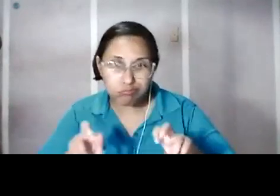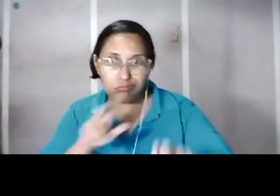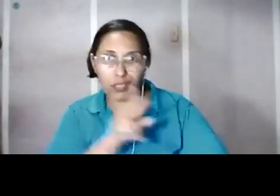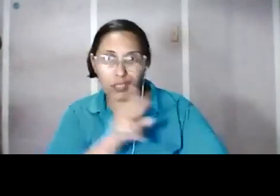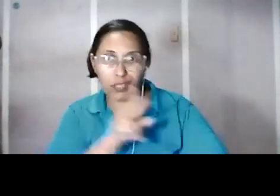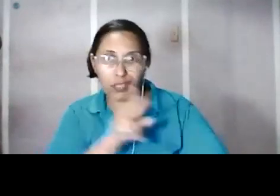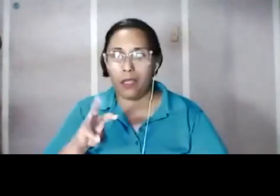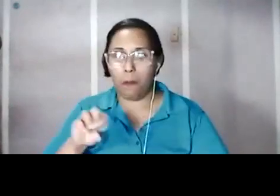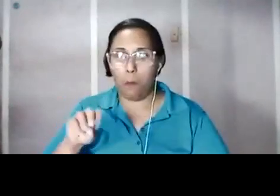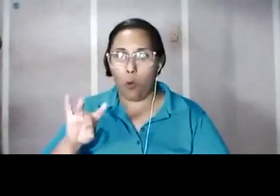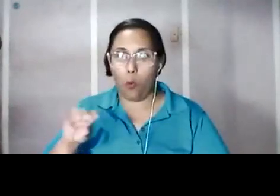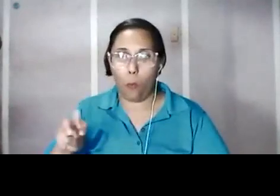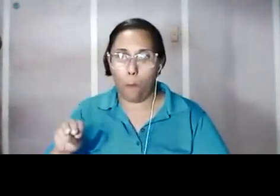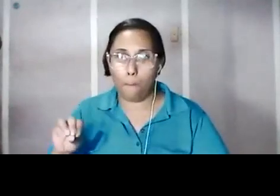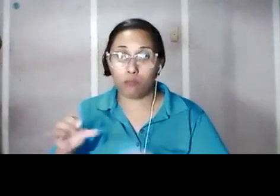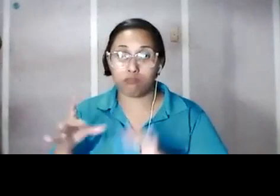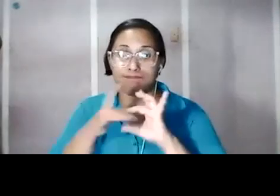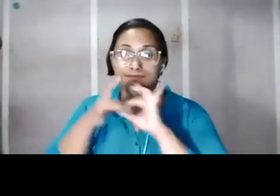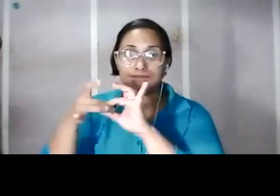y obviamente va